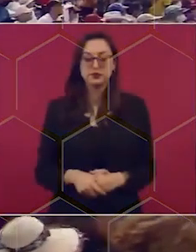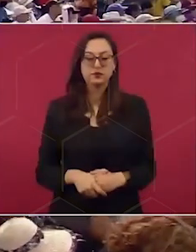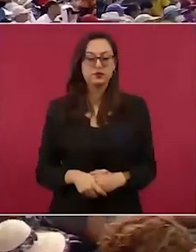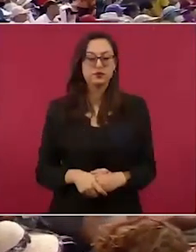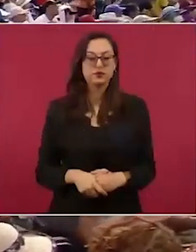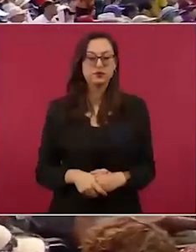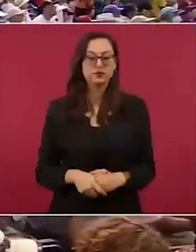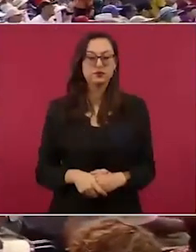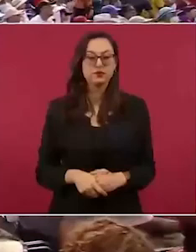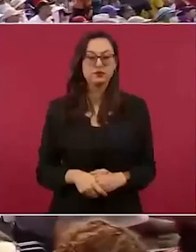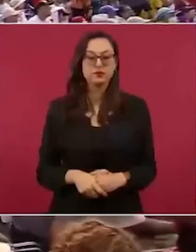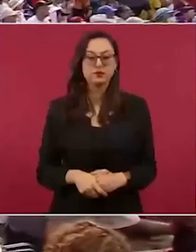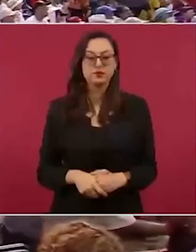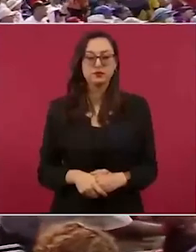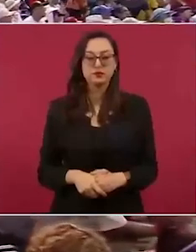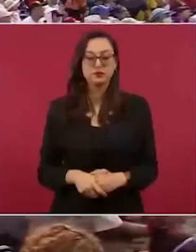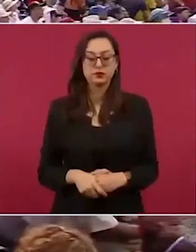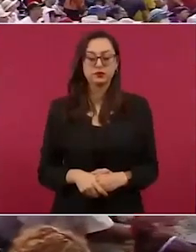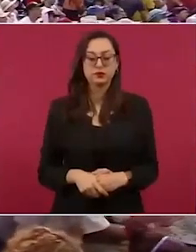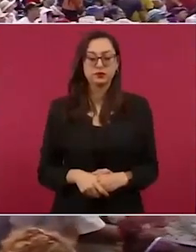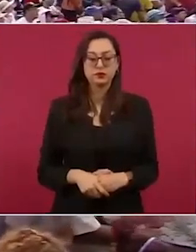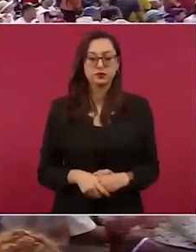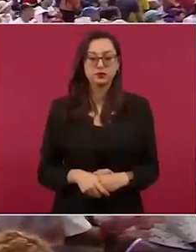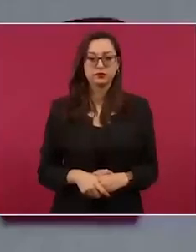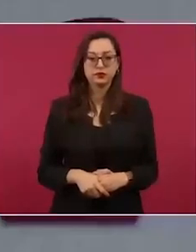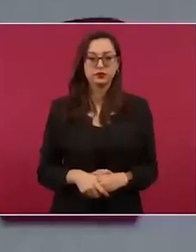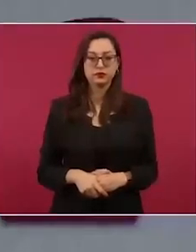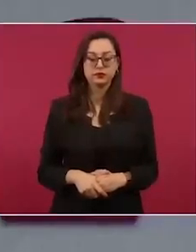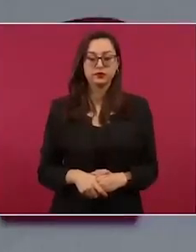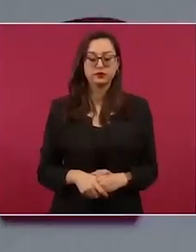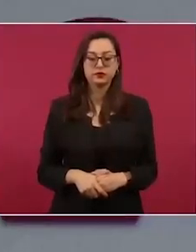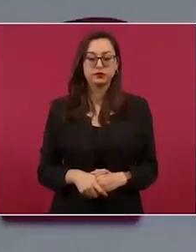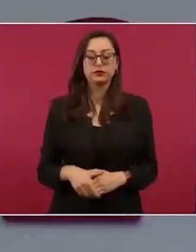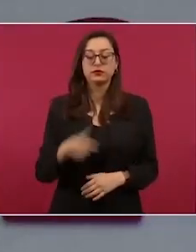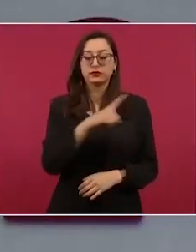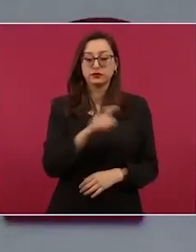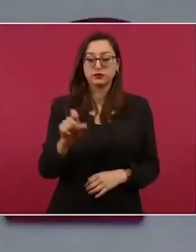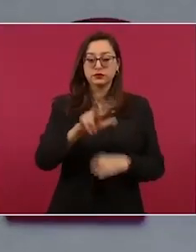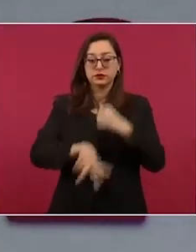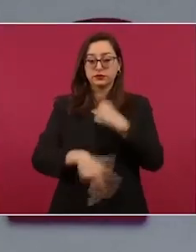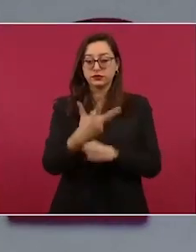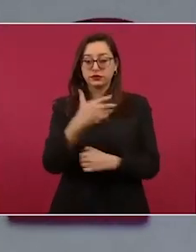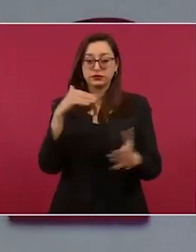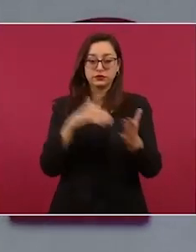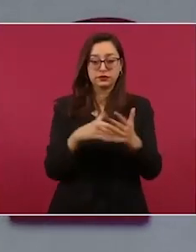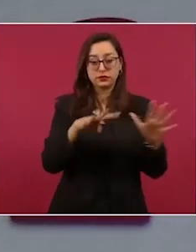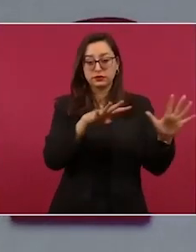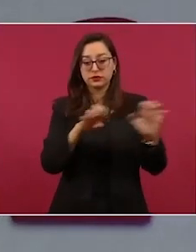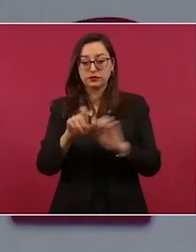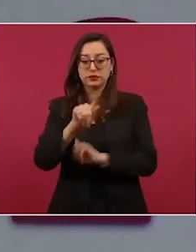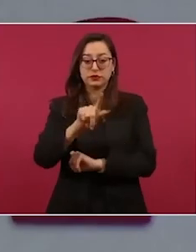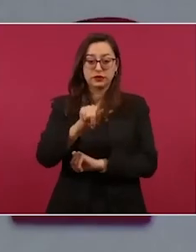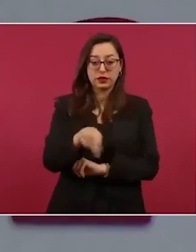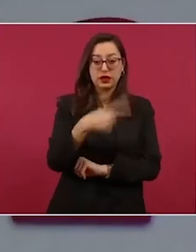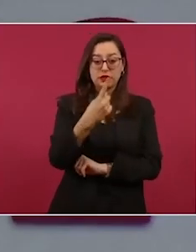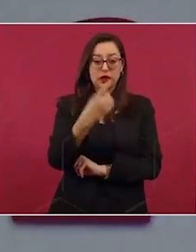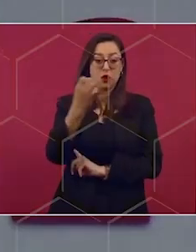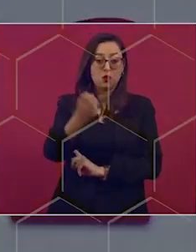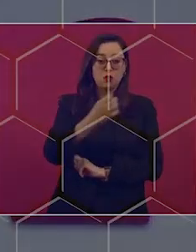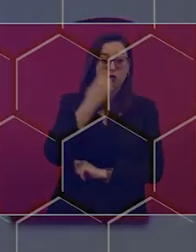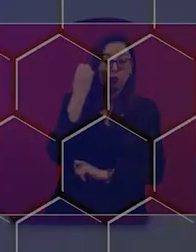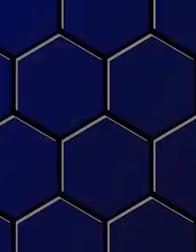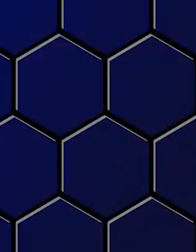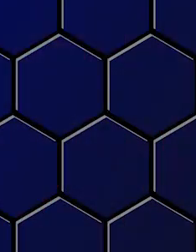la polémica él dice que en estos cuatro años de su gobierno se ha aumentado el salario en 21%